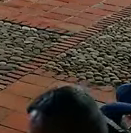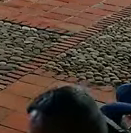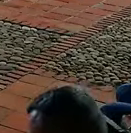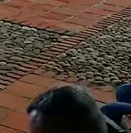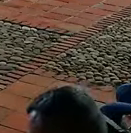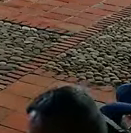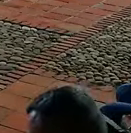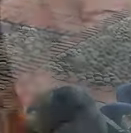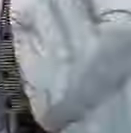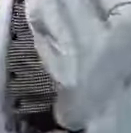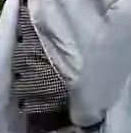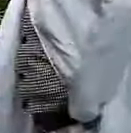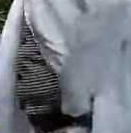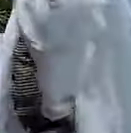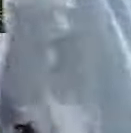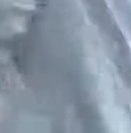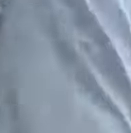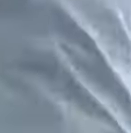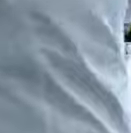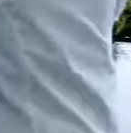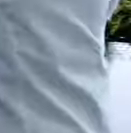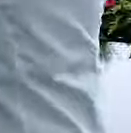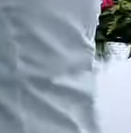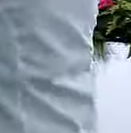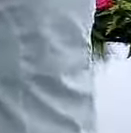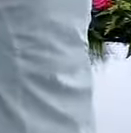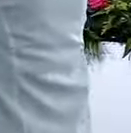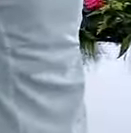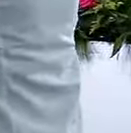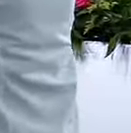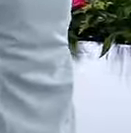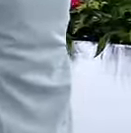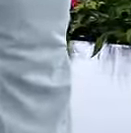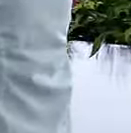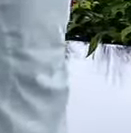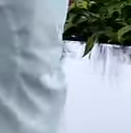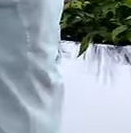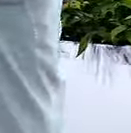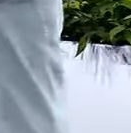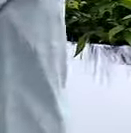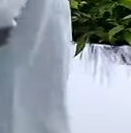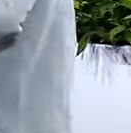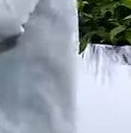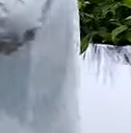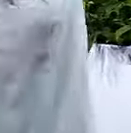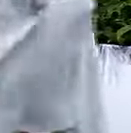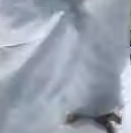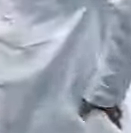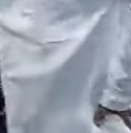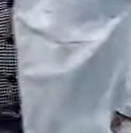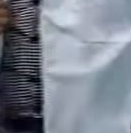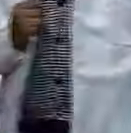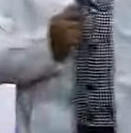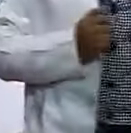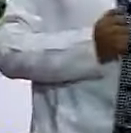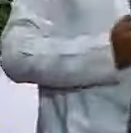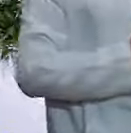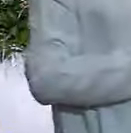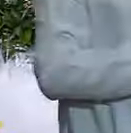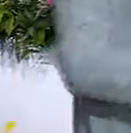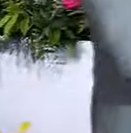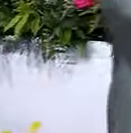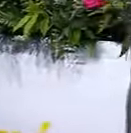viene de por allá de la costa y pasó por Venezuela en busca del río Pamplonita. Dizque porque trae mucha agua y